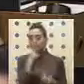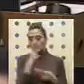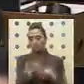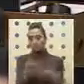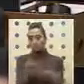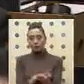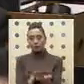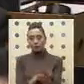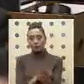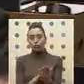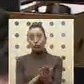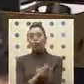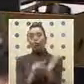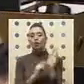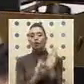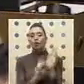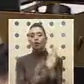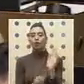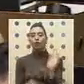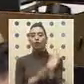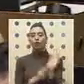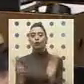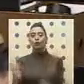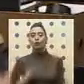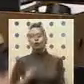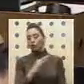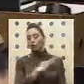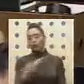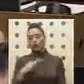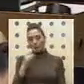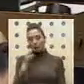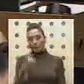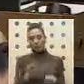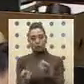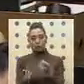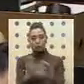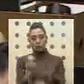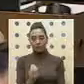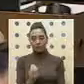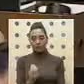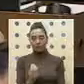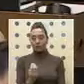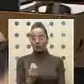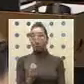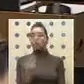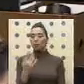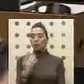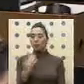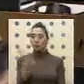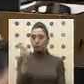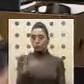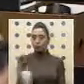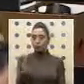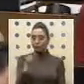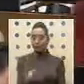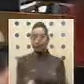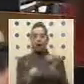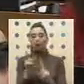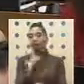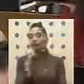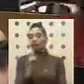a través de las cifras de la reforma tributaria que el señor ministro maneja bien, y por eso es que se sostiene una y otra vez, aunque algunos no